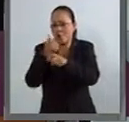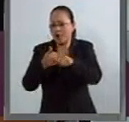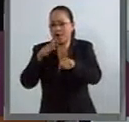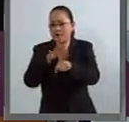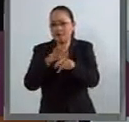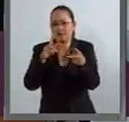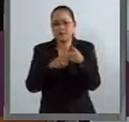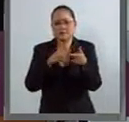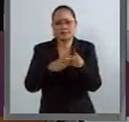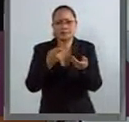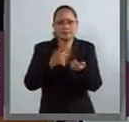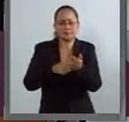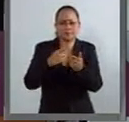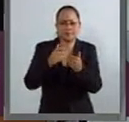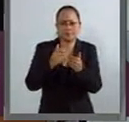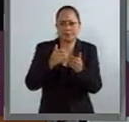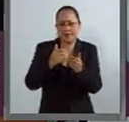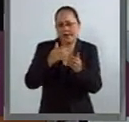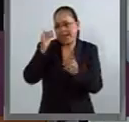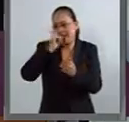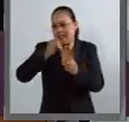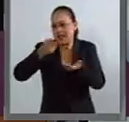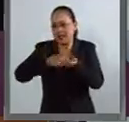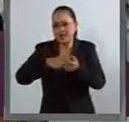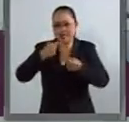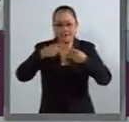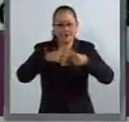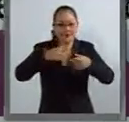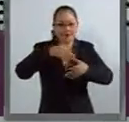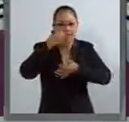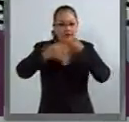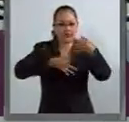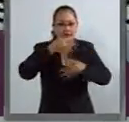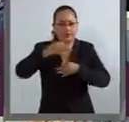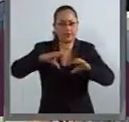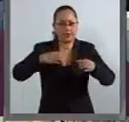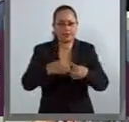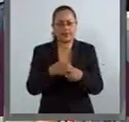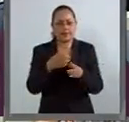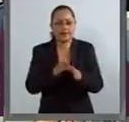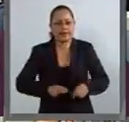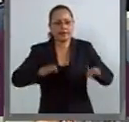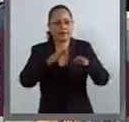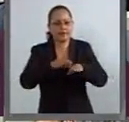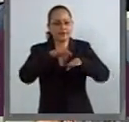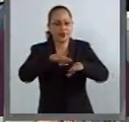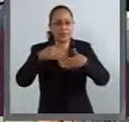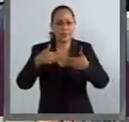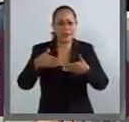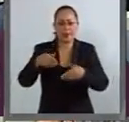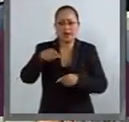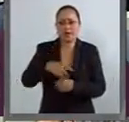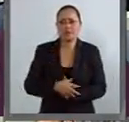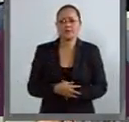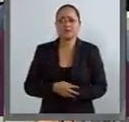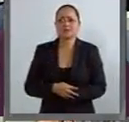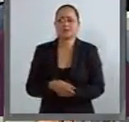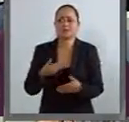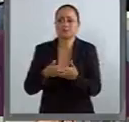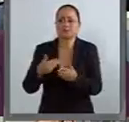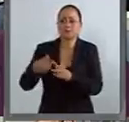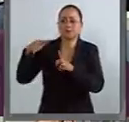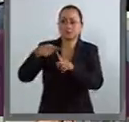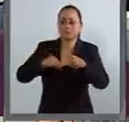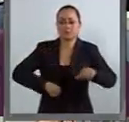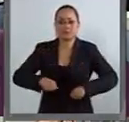gerenciales dentro de unos y otros grupos de medios más grandes e importantes de Panamá. Complementa sus